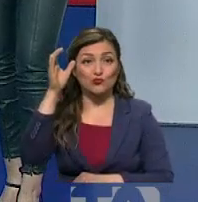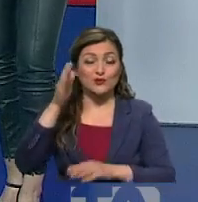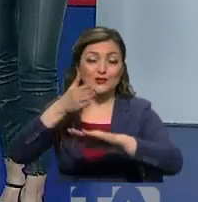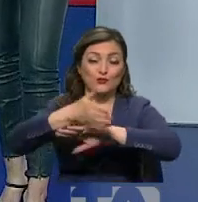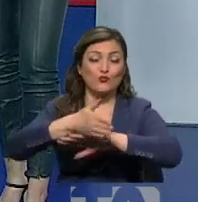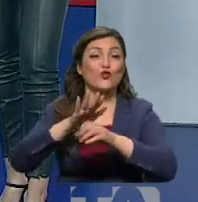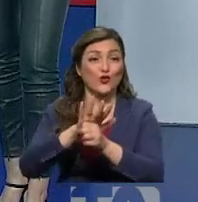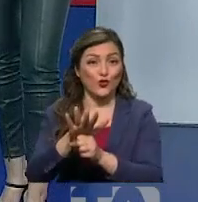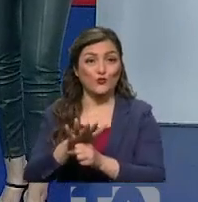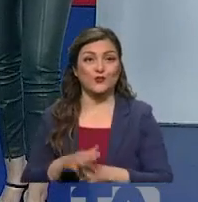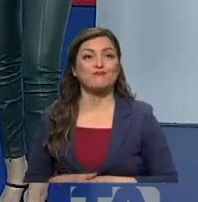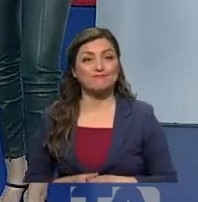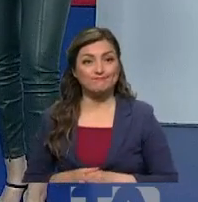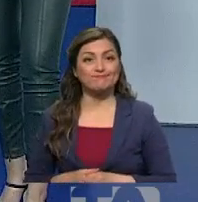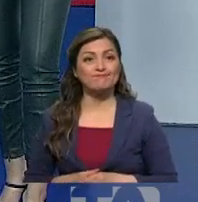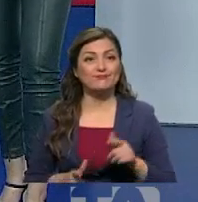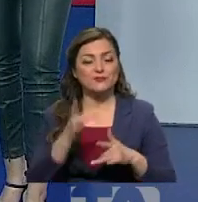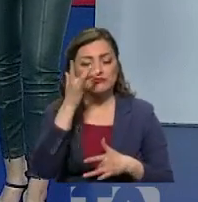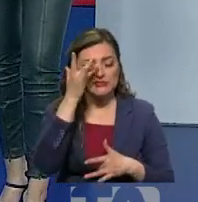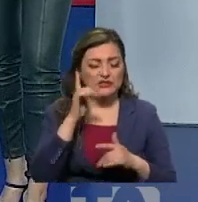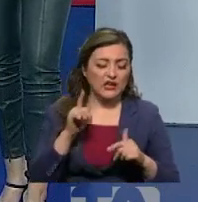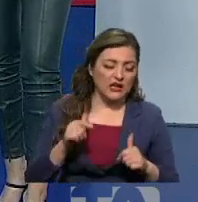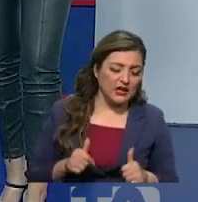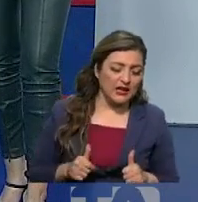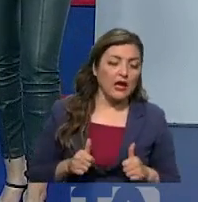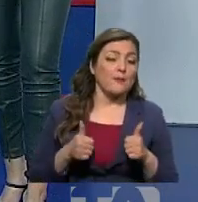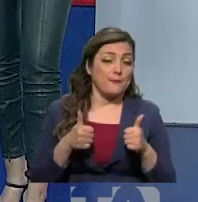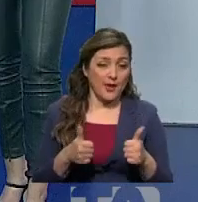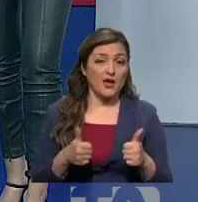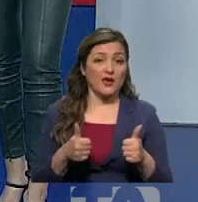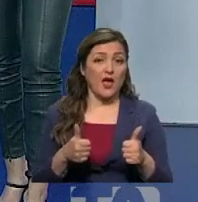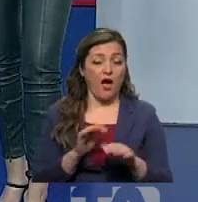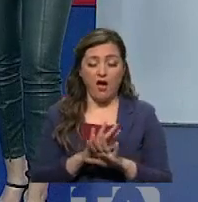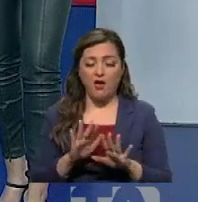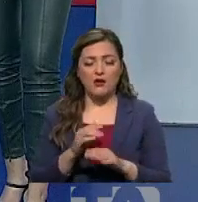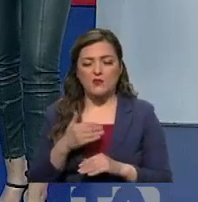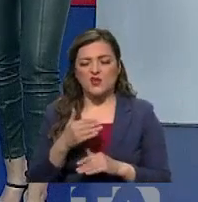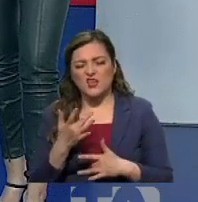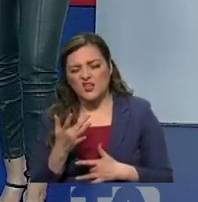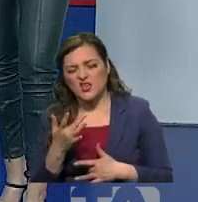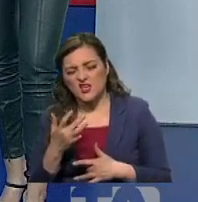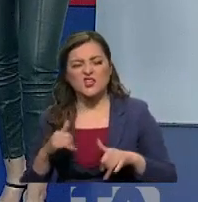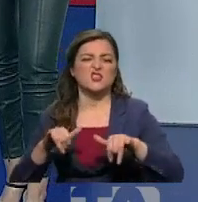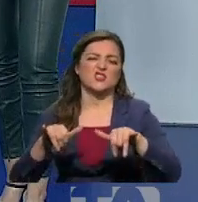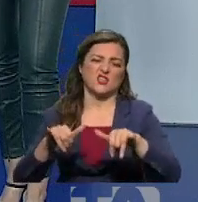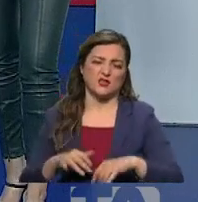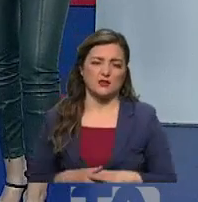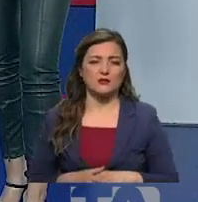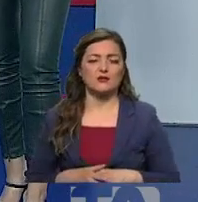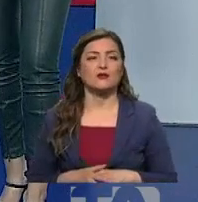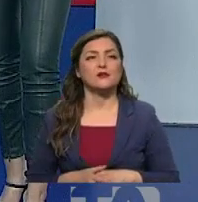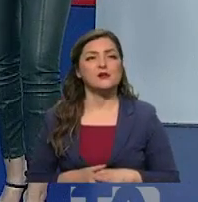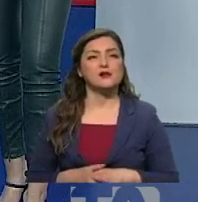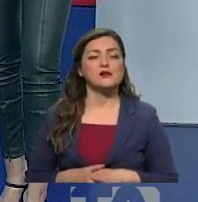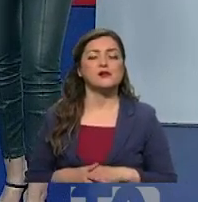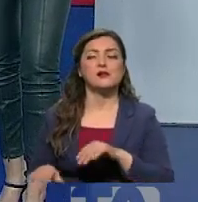post-COVID. Esto para atender a pacientes que tienen secuelas y necesitan terapia para superar las molestias causadas por el virus. Se trata